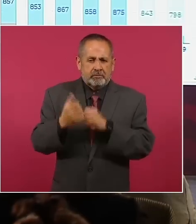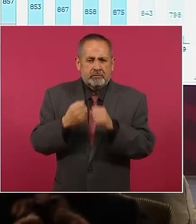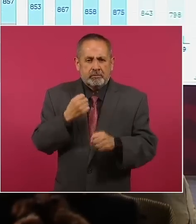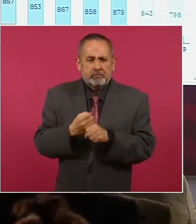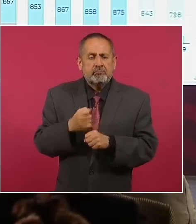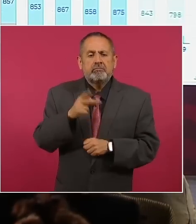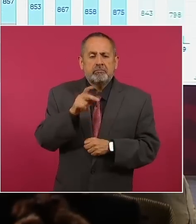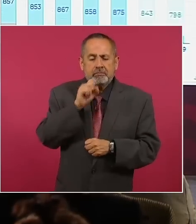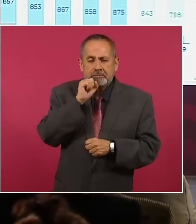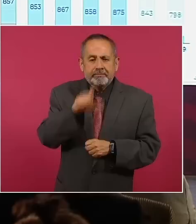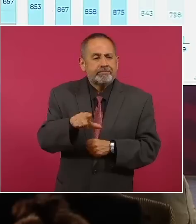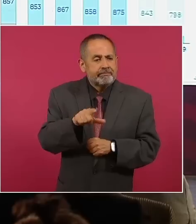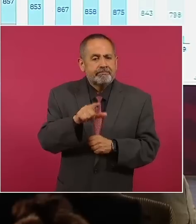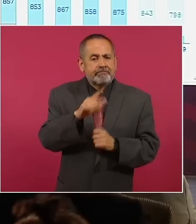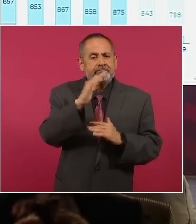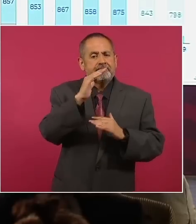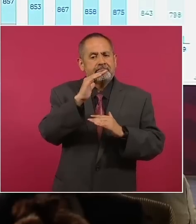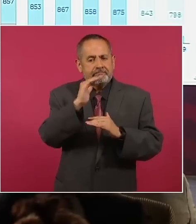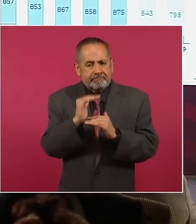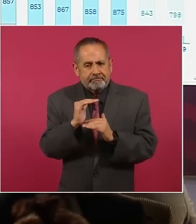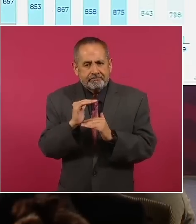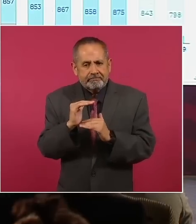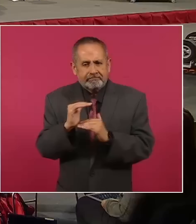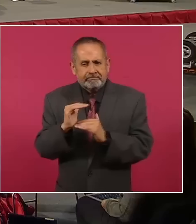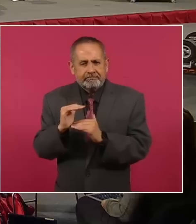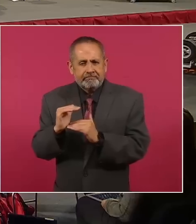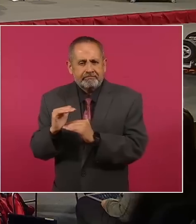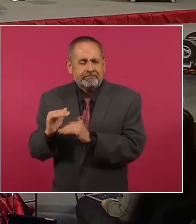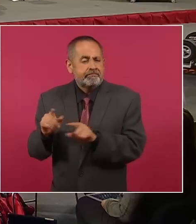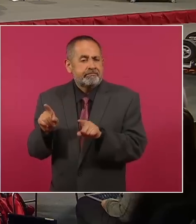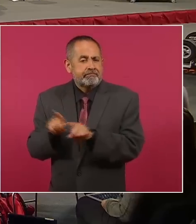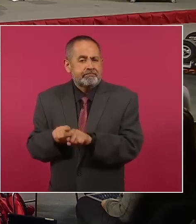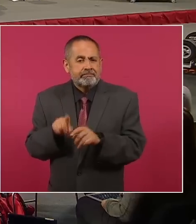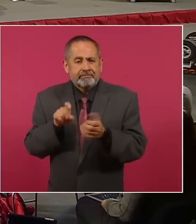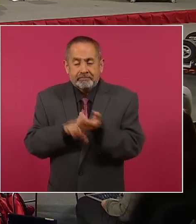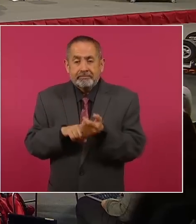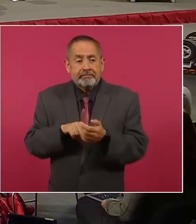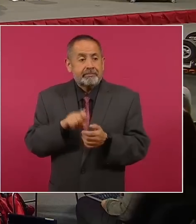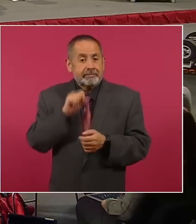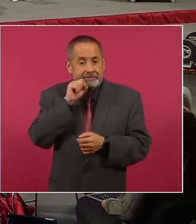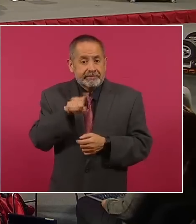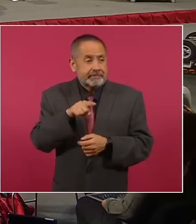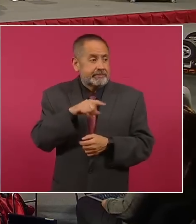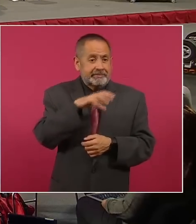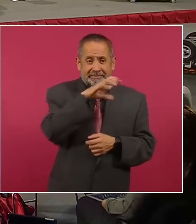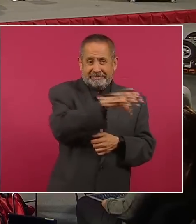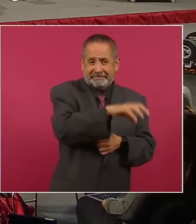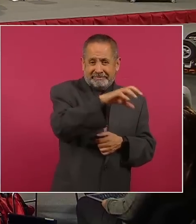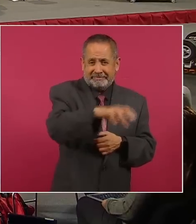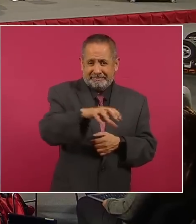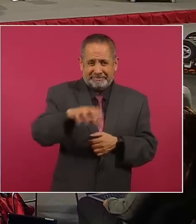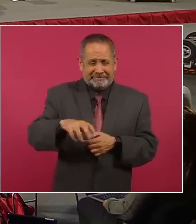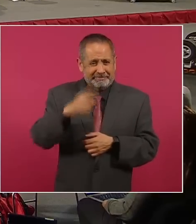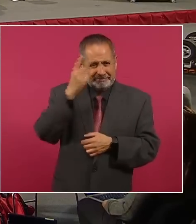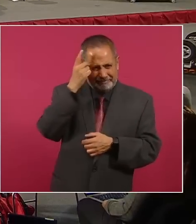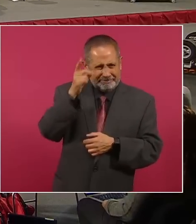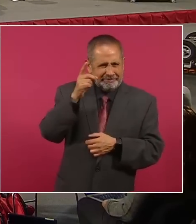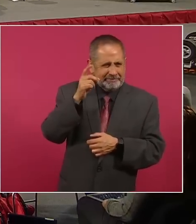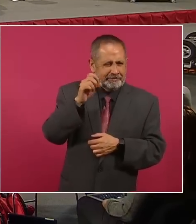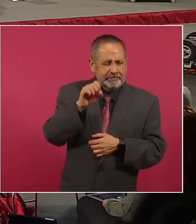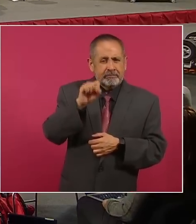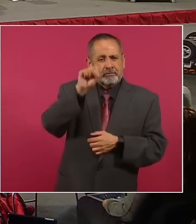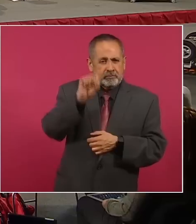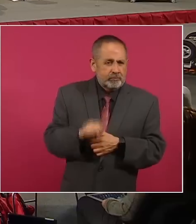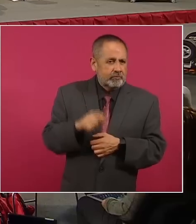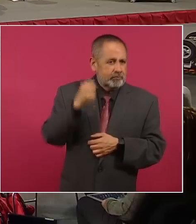Cumaló-Zap empieza a declinar y no solo Cumaló-Zap, sino todos los campos maduros del sureste de